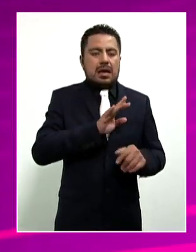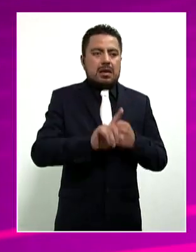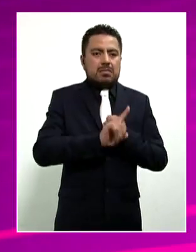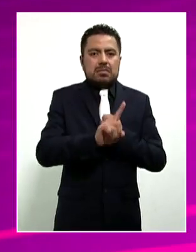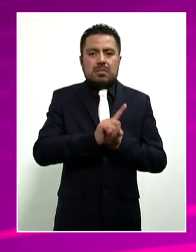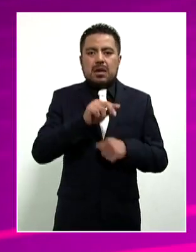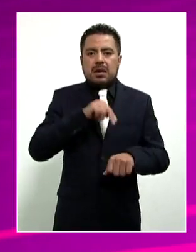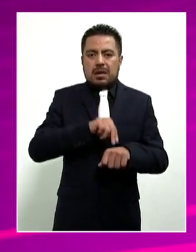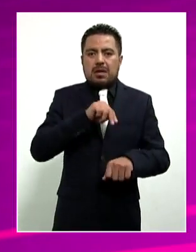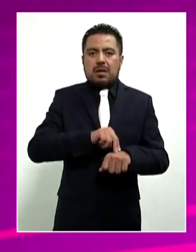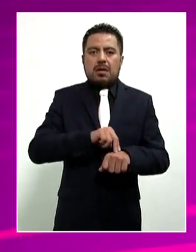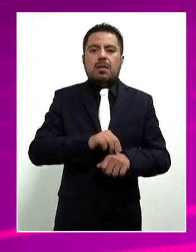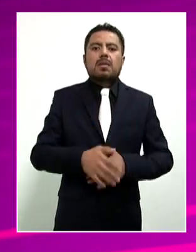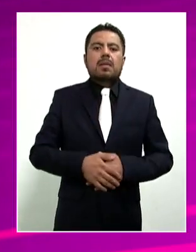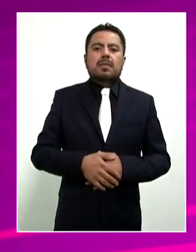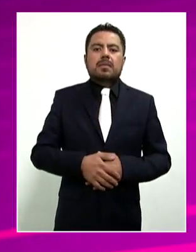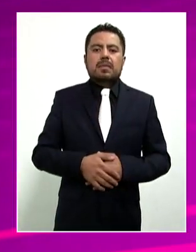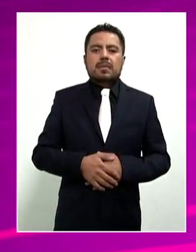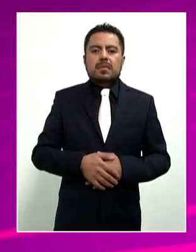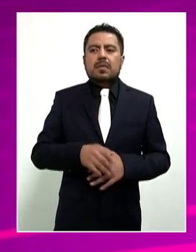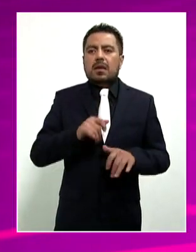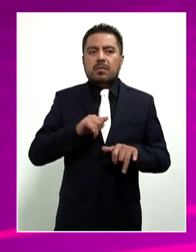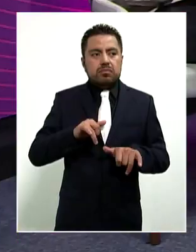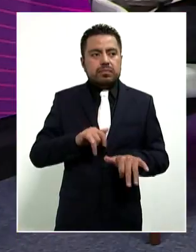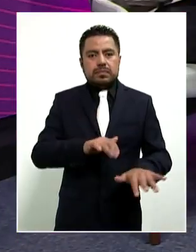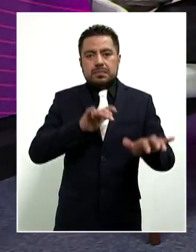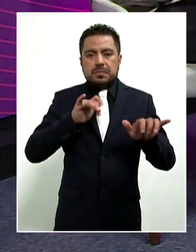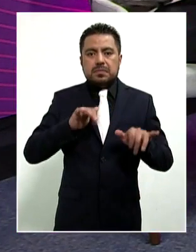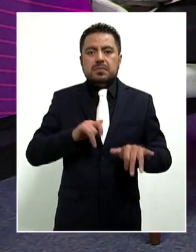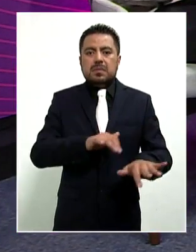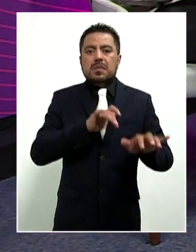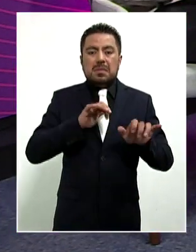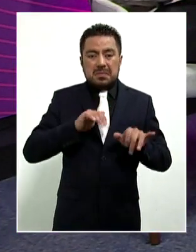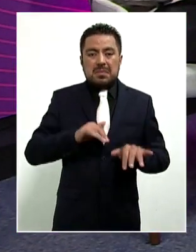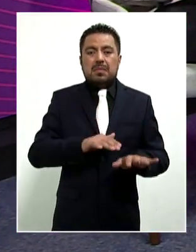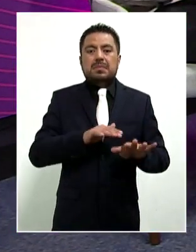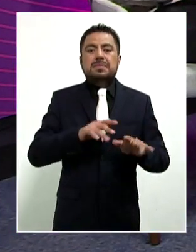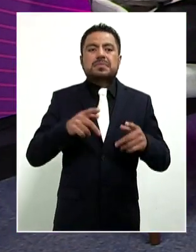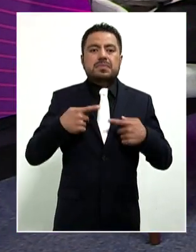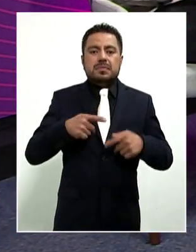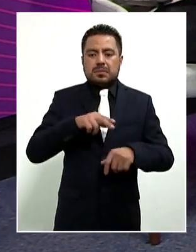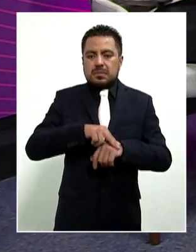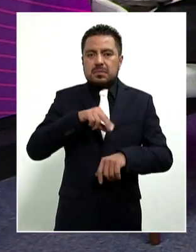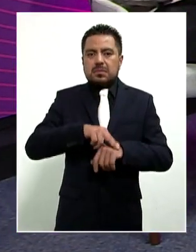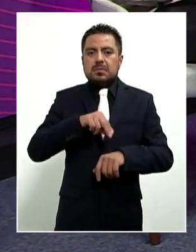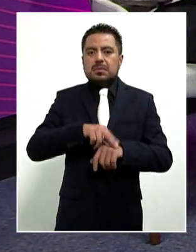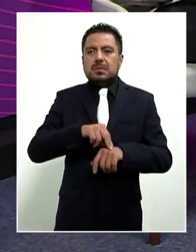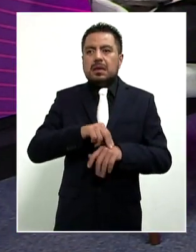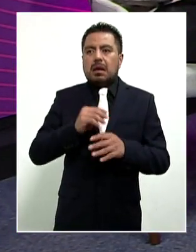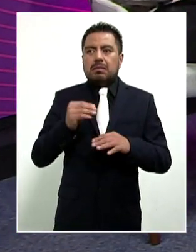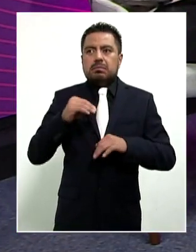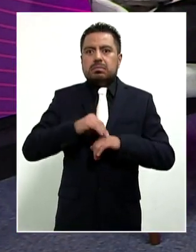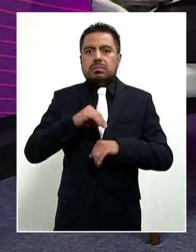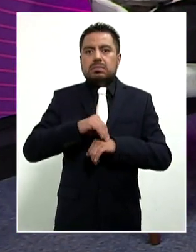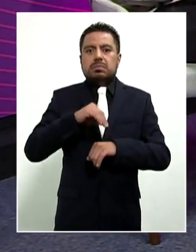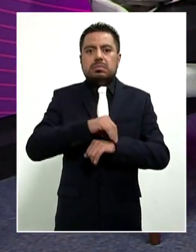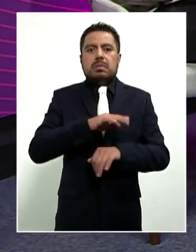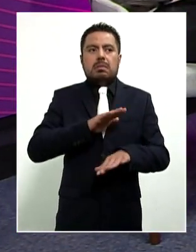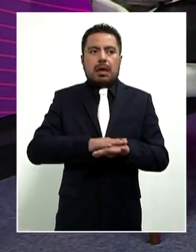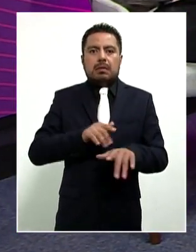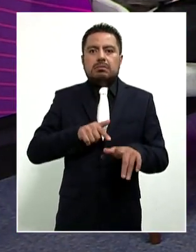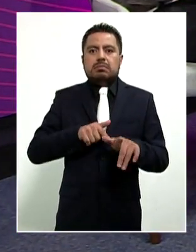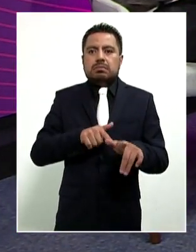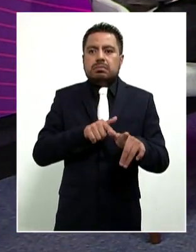Nicaragua. Los flujos de hondureños han ido en aumento de forma